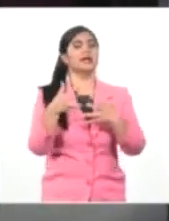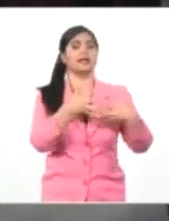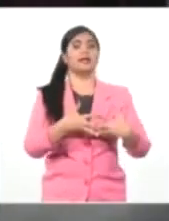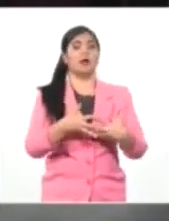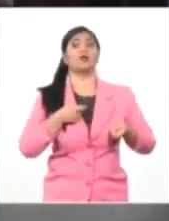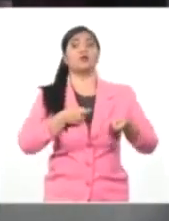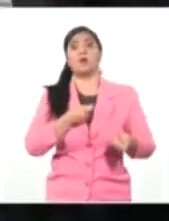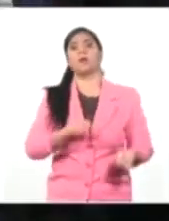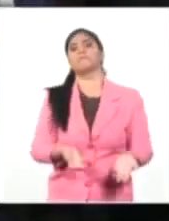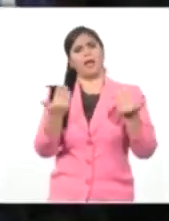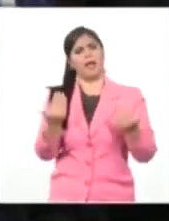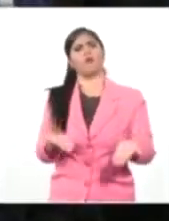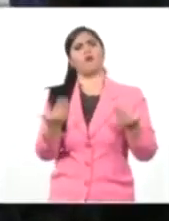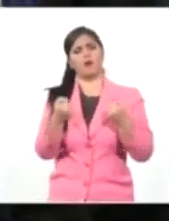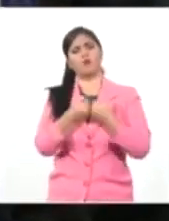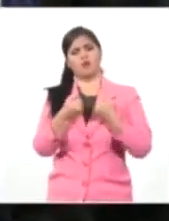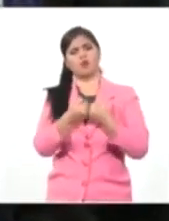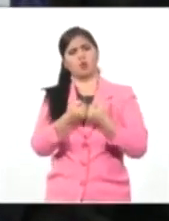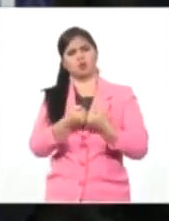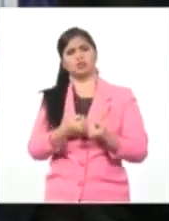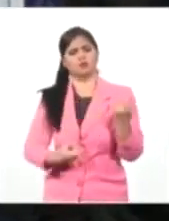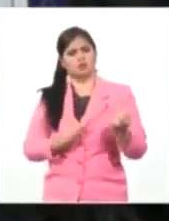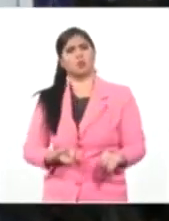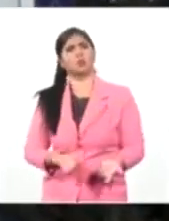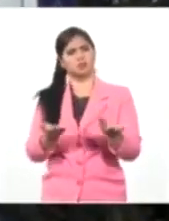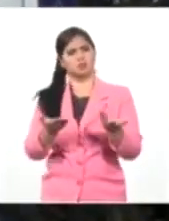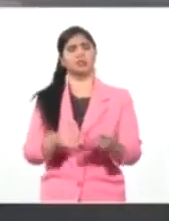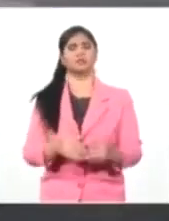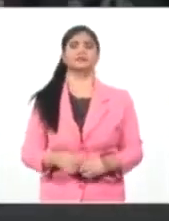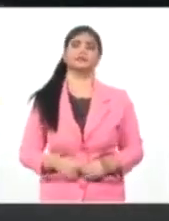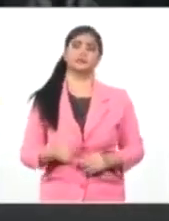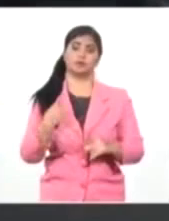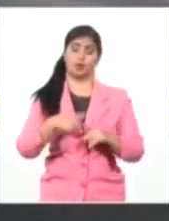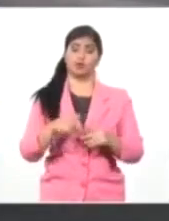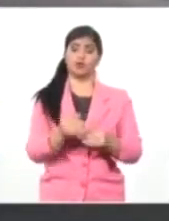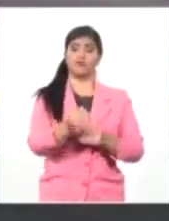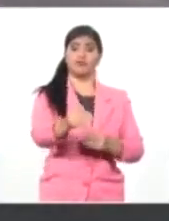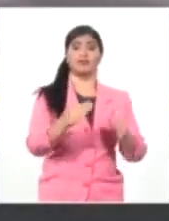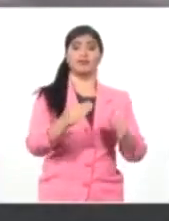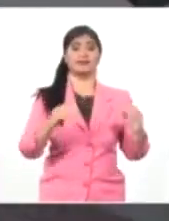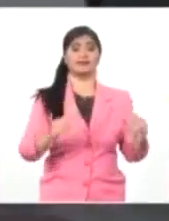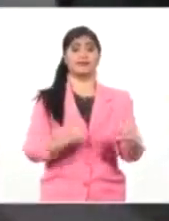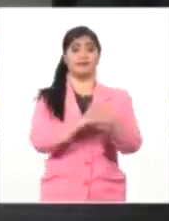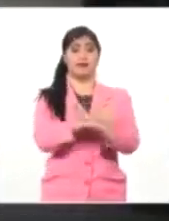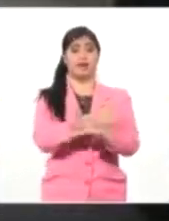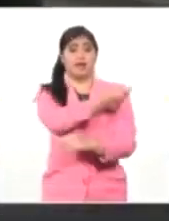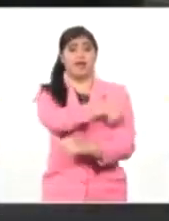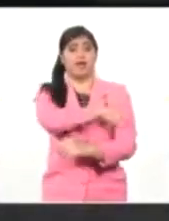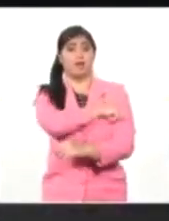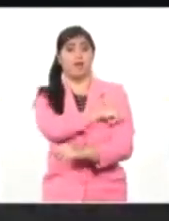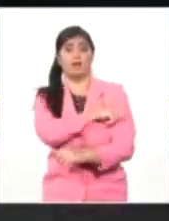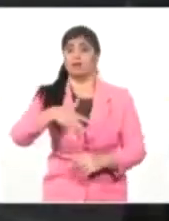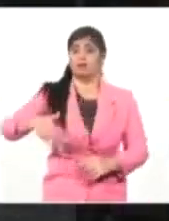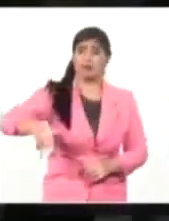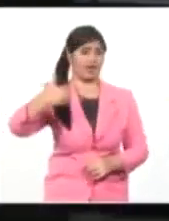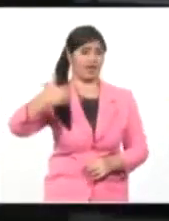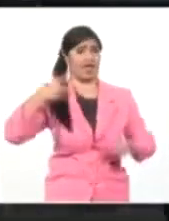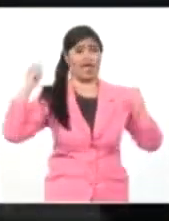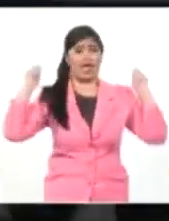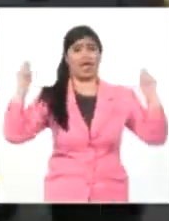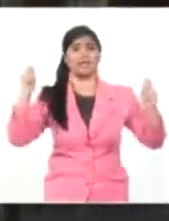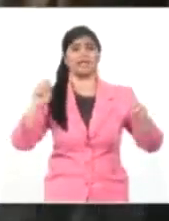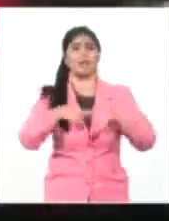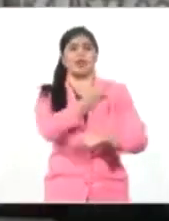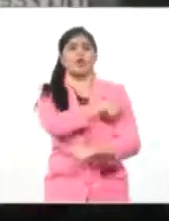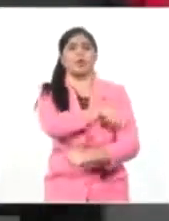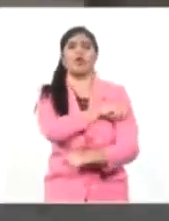la democracia sigue en pie. Mientras, en casa, frente a la Casa Blanca, miles de estadounidenses protestaron la víspera contra la política belicista de